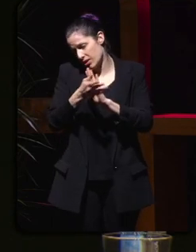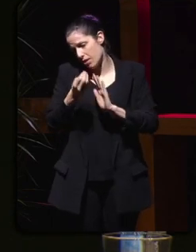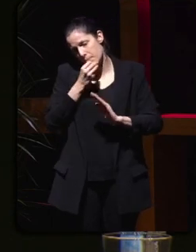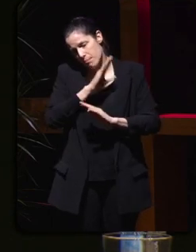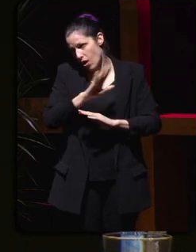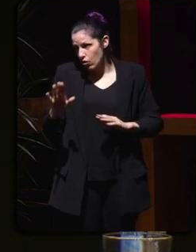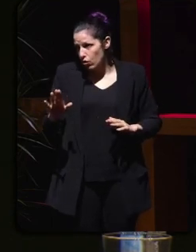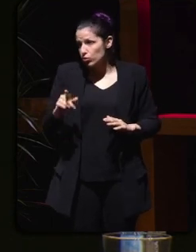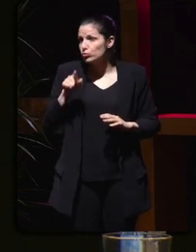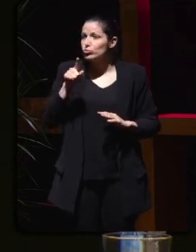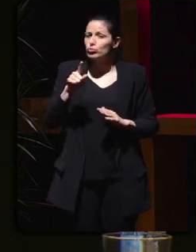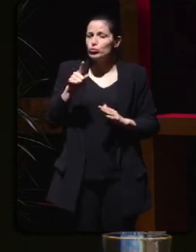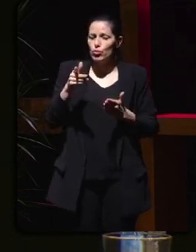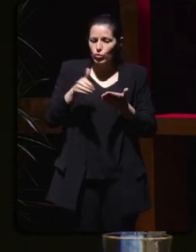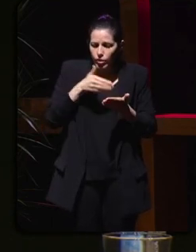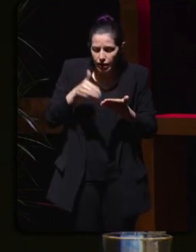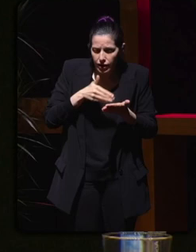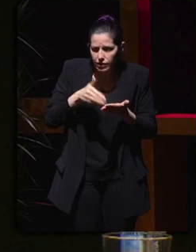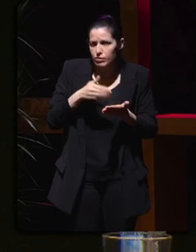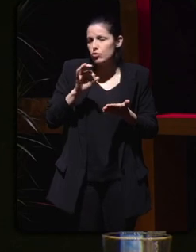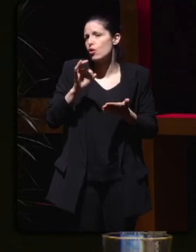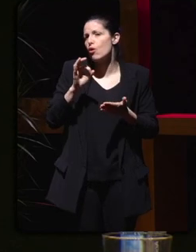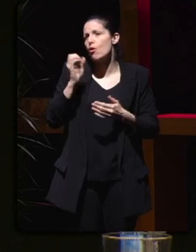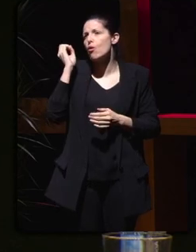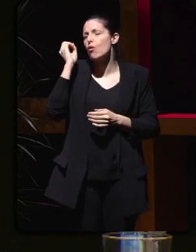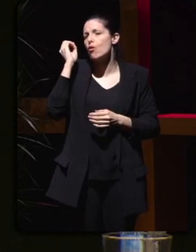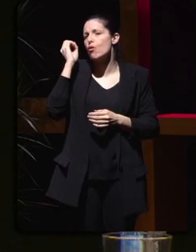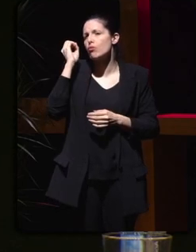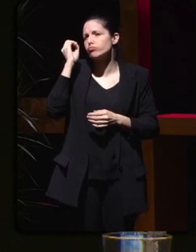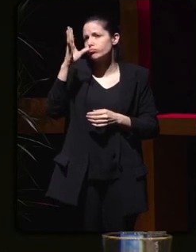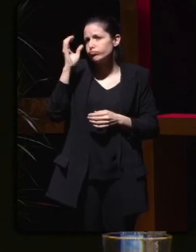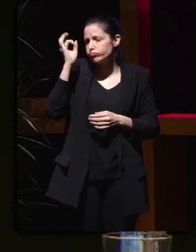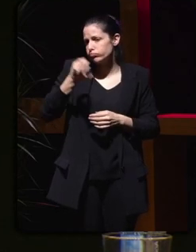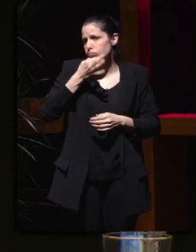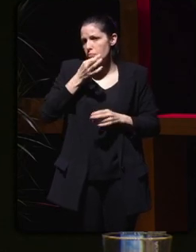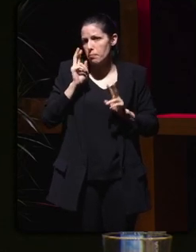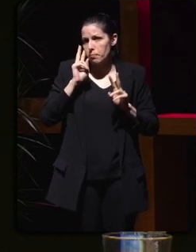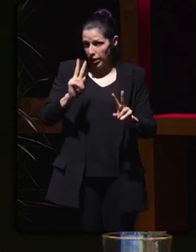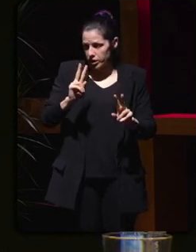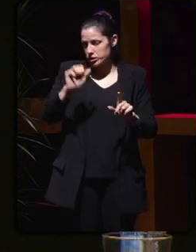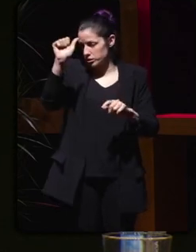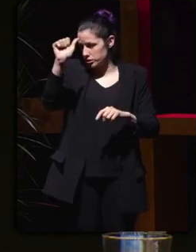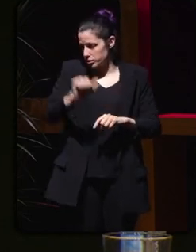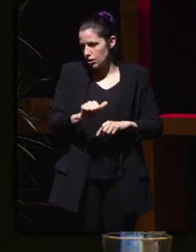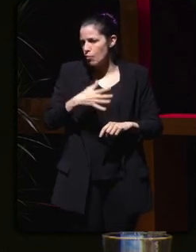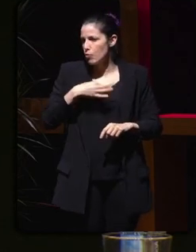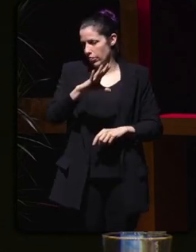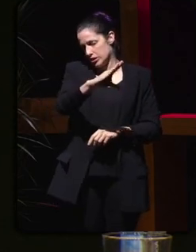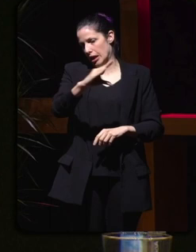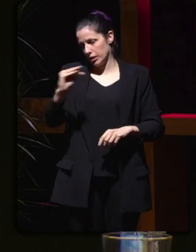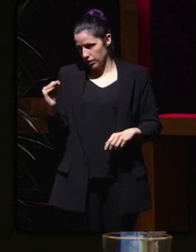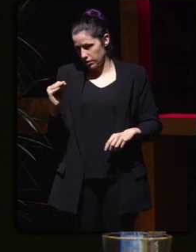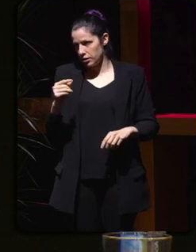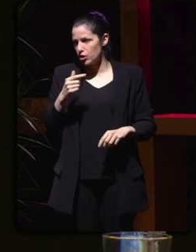posiblemente o vea alguna de mis conferencias no lo digo porque comprar en los libros lo podrías entender mi propuesta